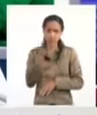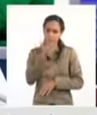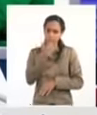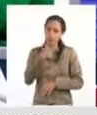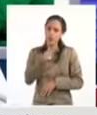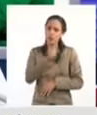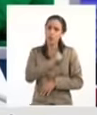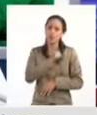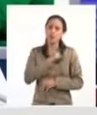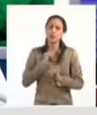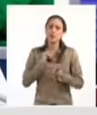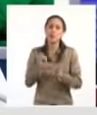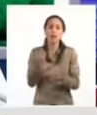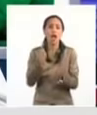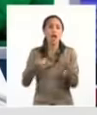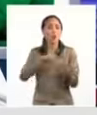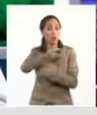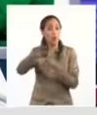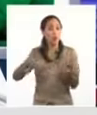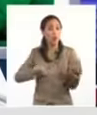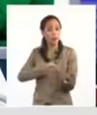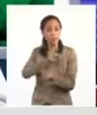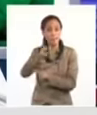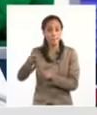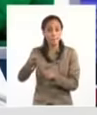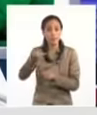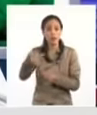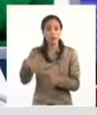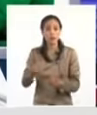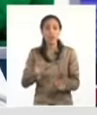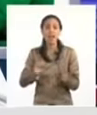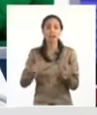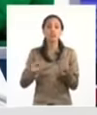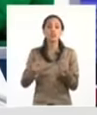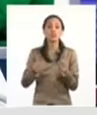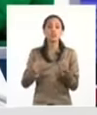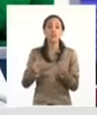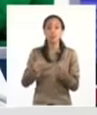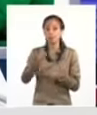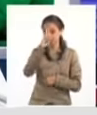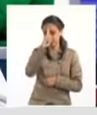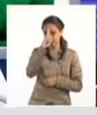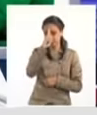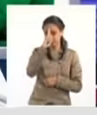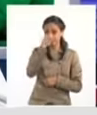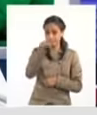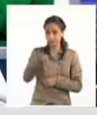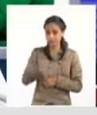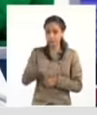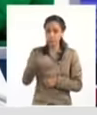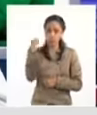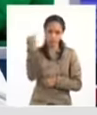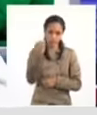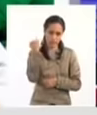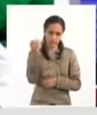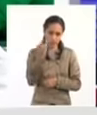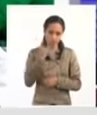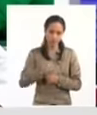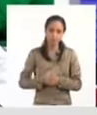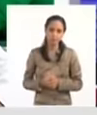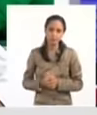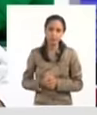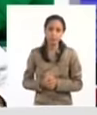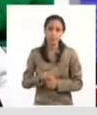informar algunos cambios que van a haber en cuanto a las regulaciones sanitarias de control sanitario internacional. ¿Me da tiempo? ¿Cómo